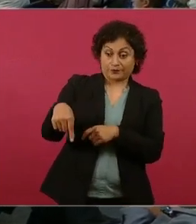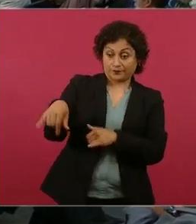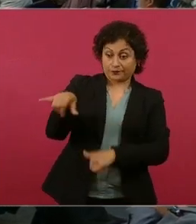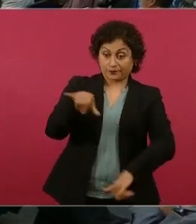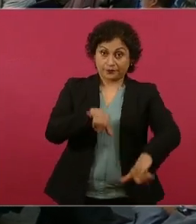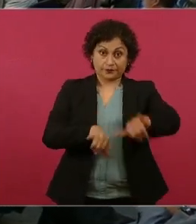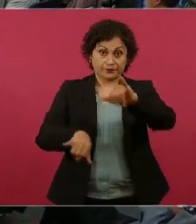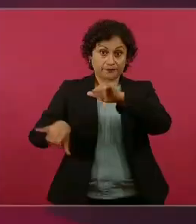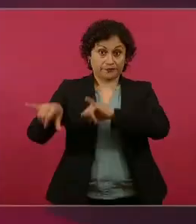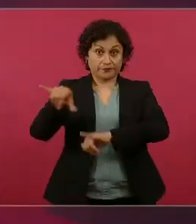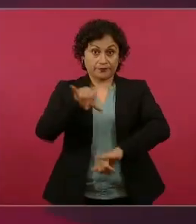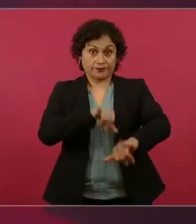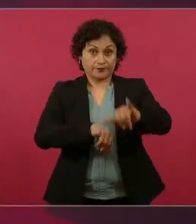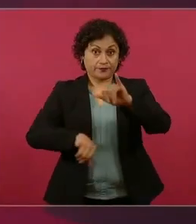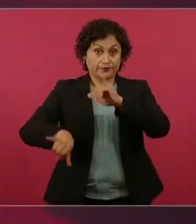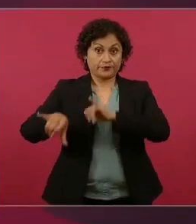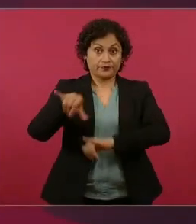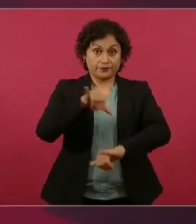ya queda